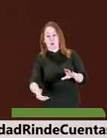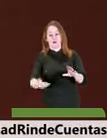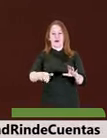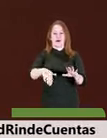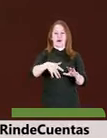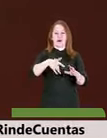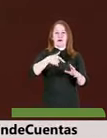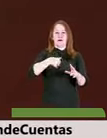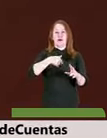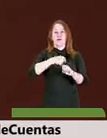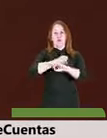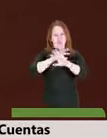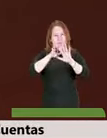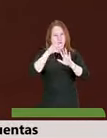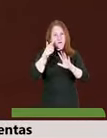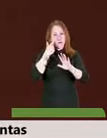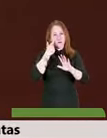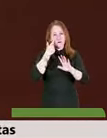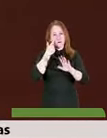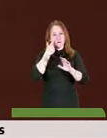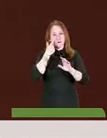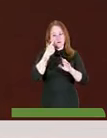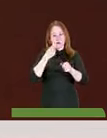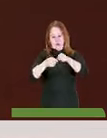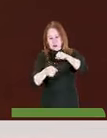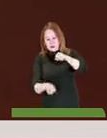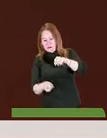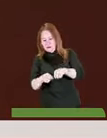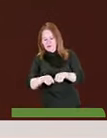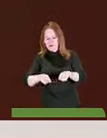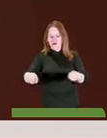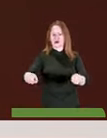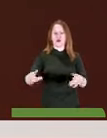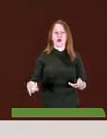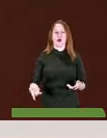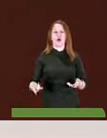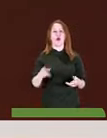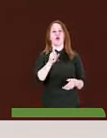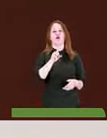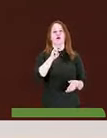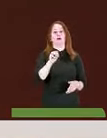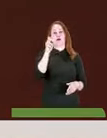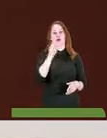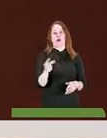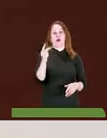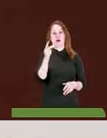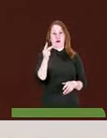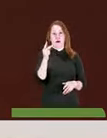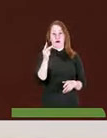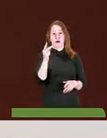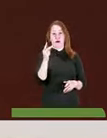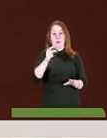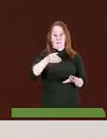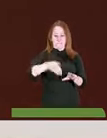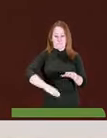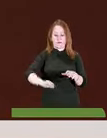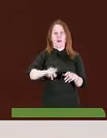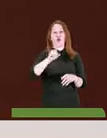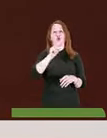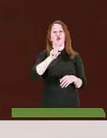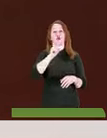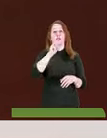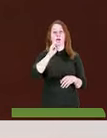duda. Para medir los huecos nosotros tomamos un metro cuadrado, un hueco para nosotros es un metro cuadrado de